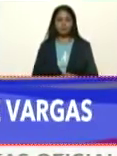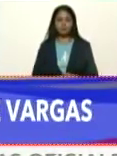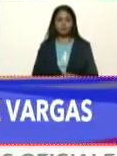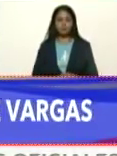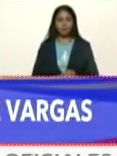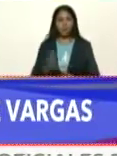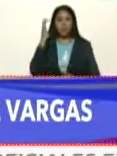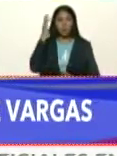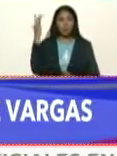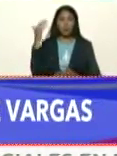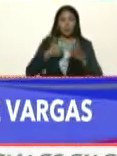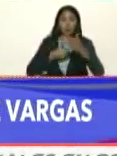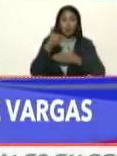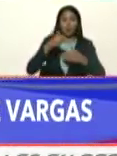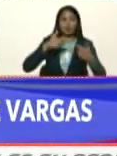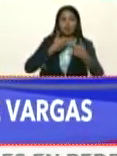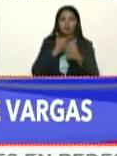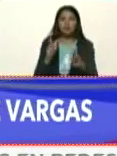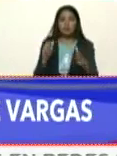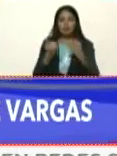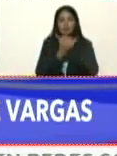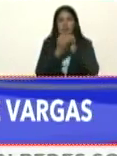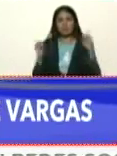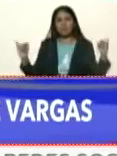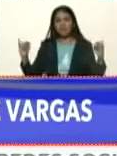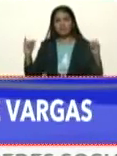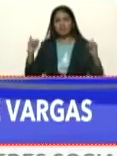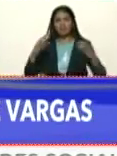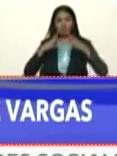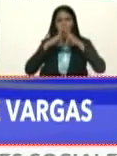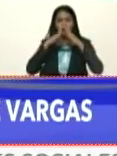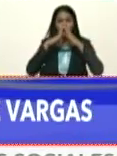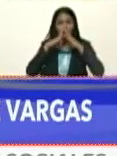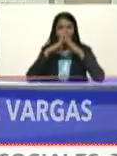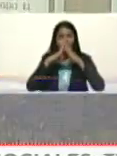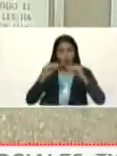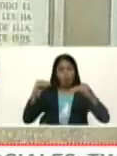con la idea suprema de la libertad, la independencia,